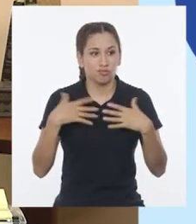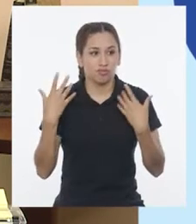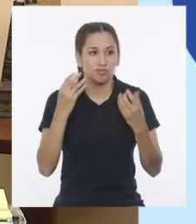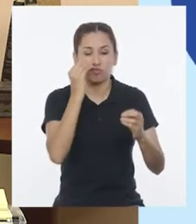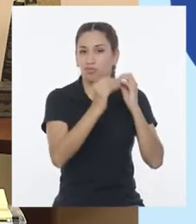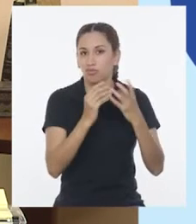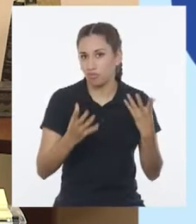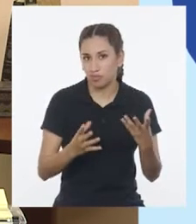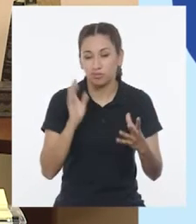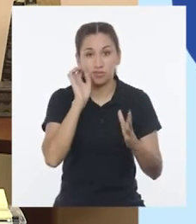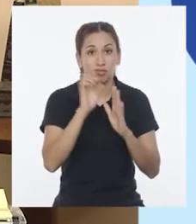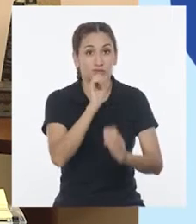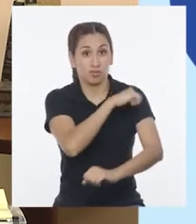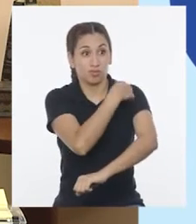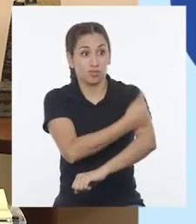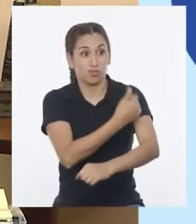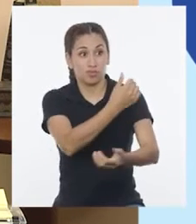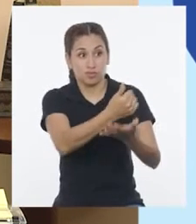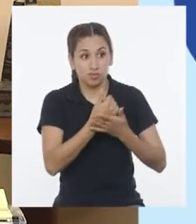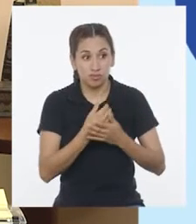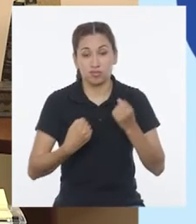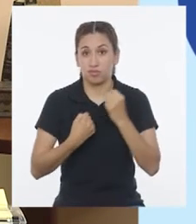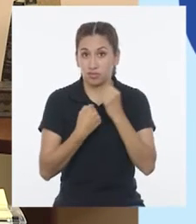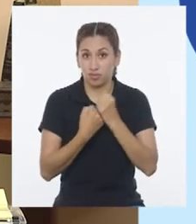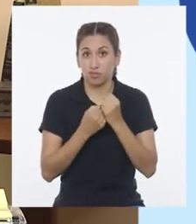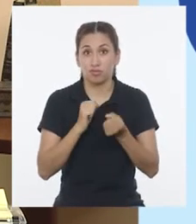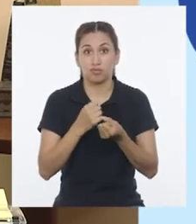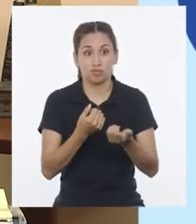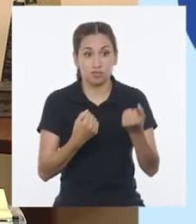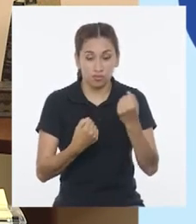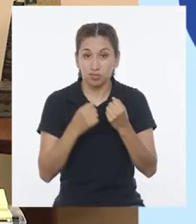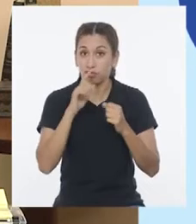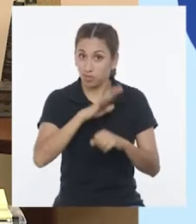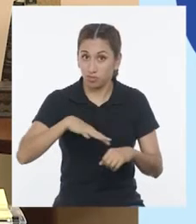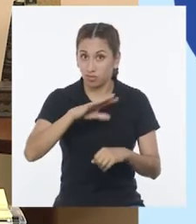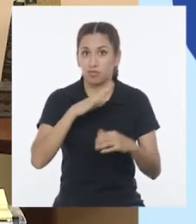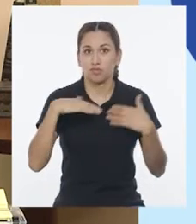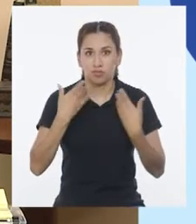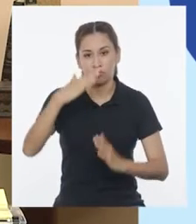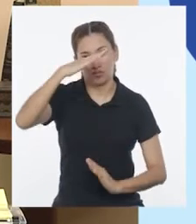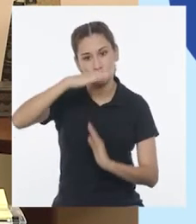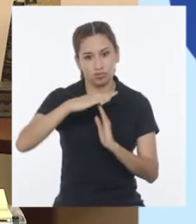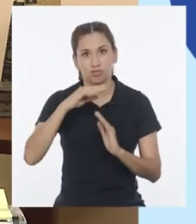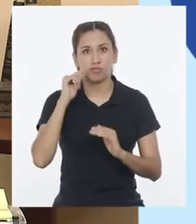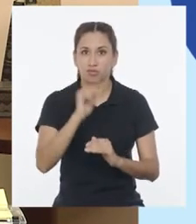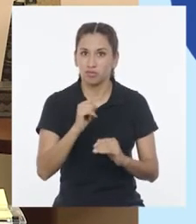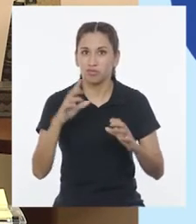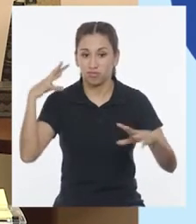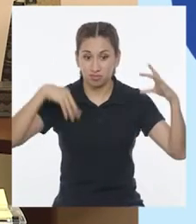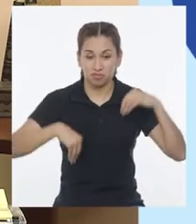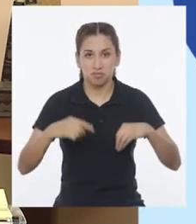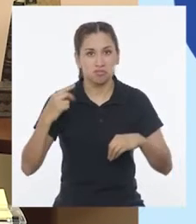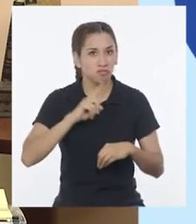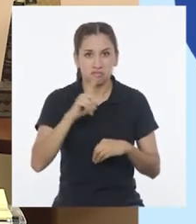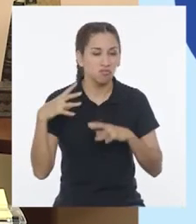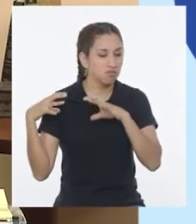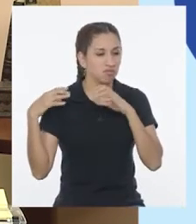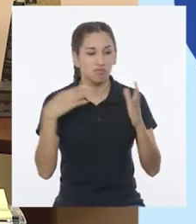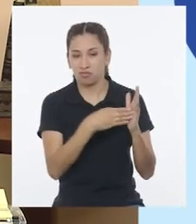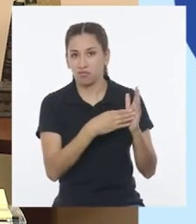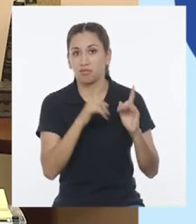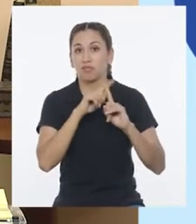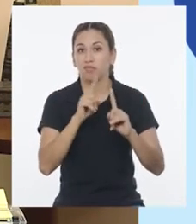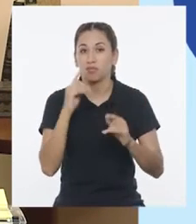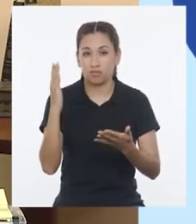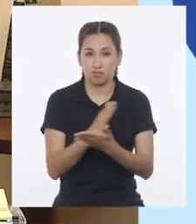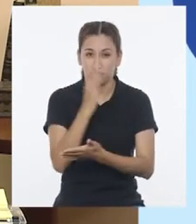de autoridades. Si no, no hubiera sucedido eso. Si la autoridad hubiese dado apoyo, garantía,